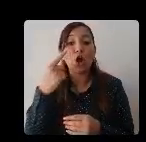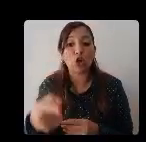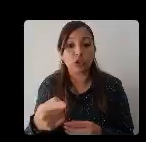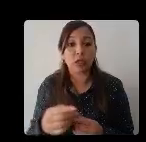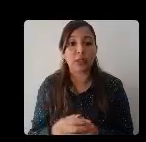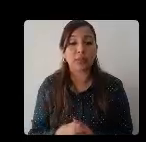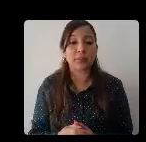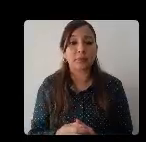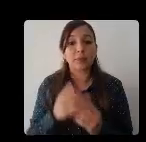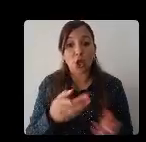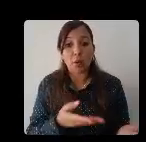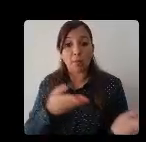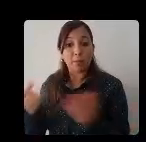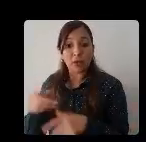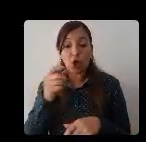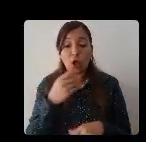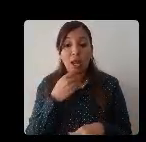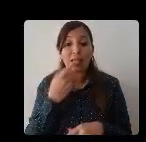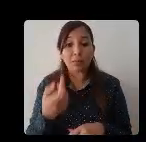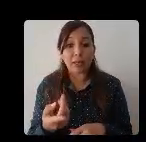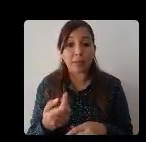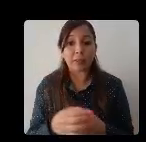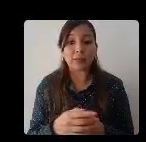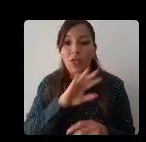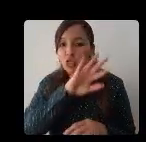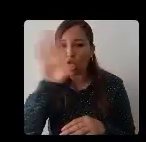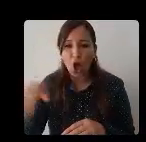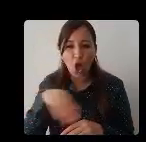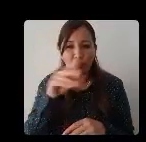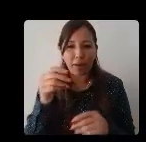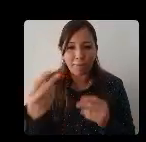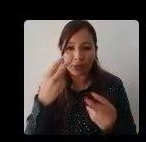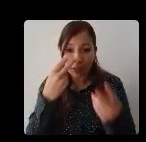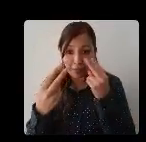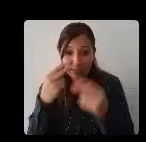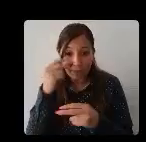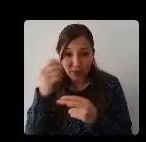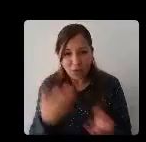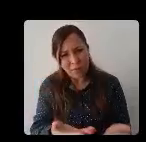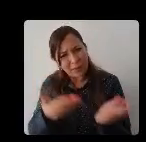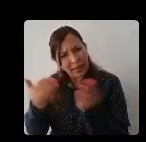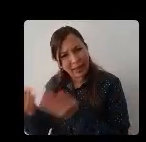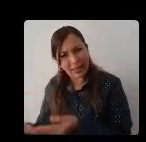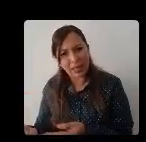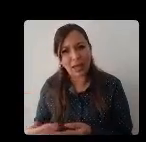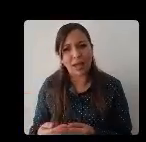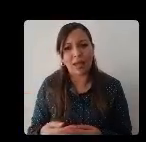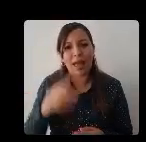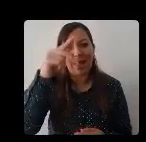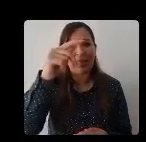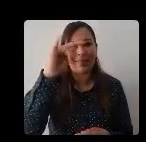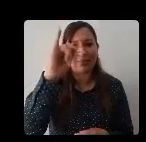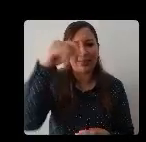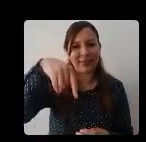como te dicen, como te dice el otro, dice el otro. Primero hay que vivirlo, hay que verlo. Y ahí les invitamos, ¿no? Ahí tenemos la página que